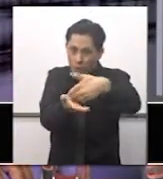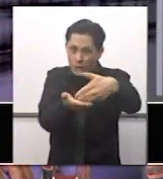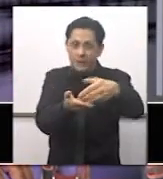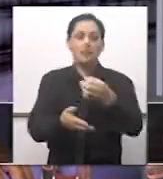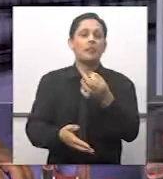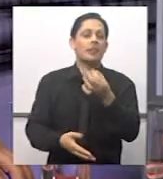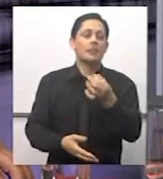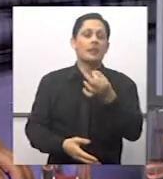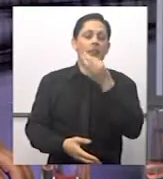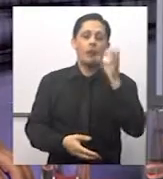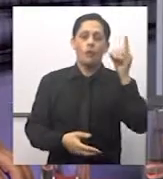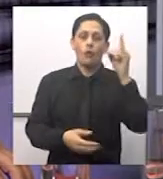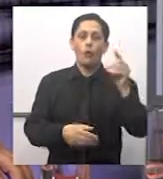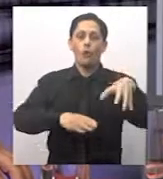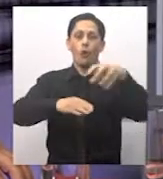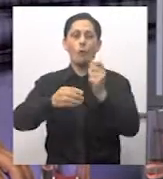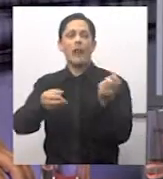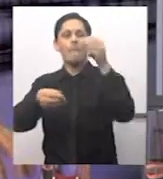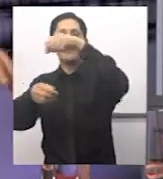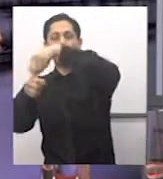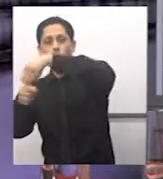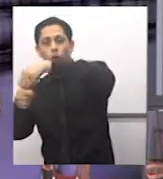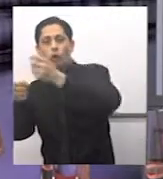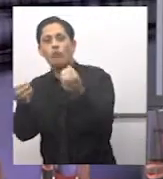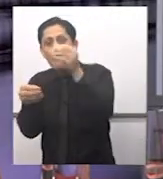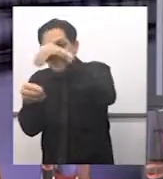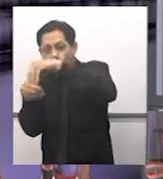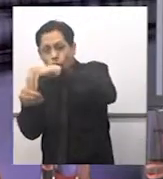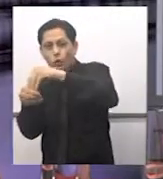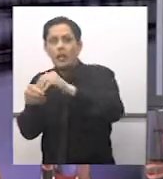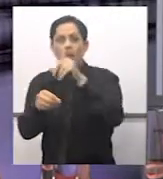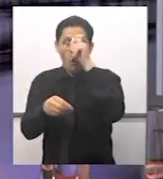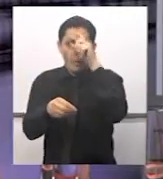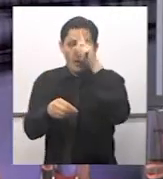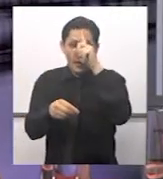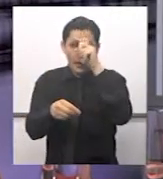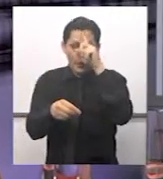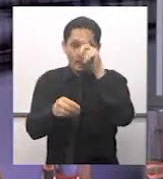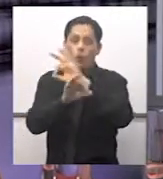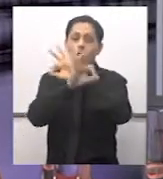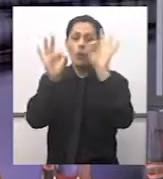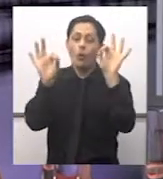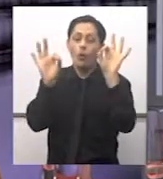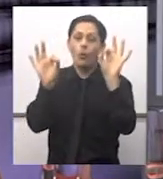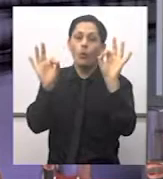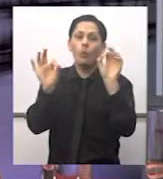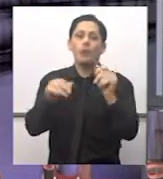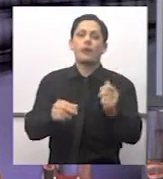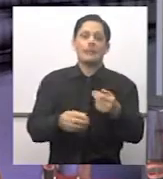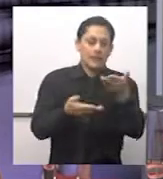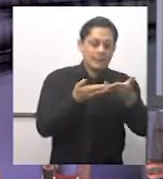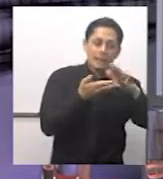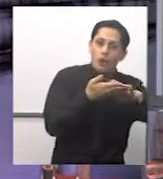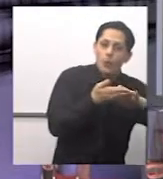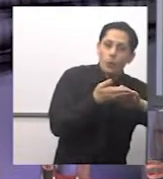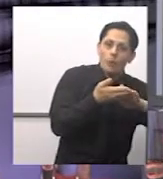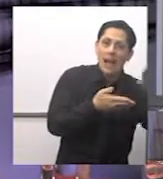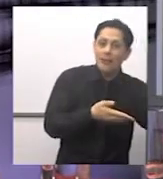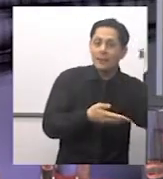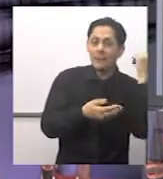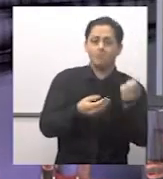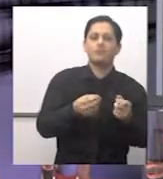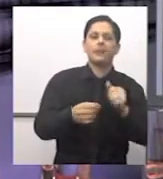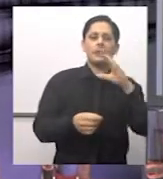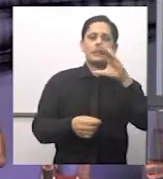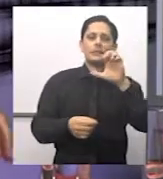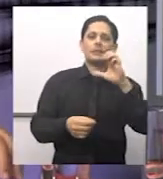en hospitales que nunca se había hecho en la región, con una inversión en salud pública, CESFAM, SAR y otros que nunca se había